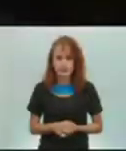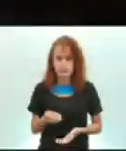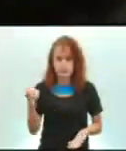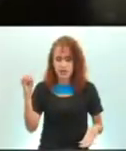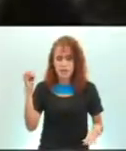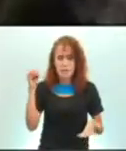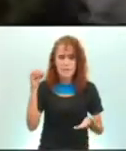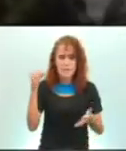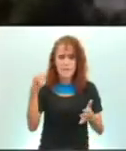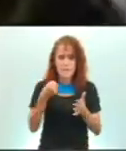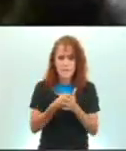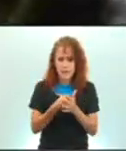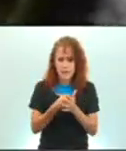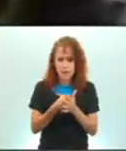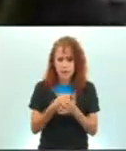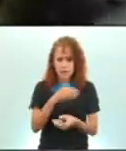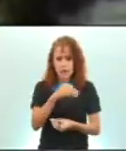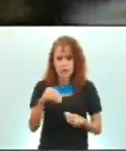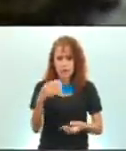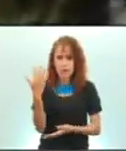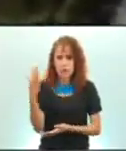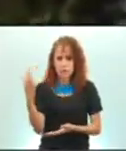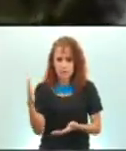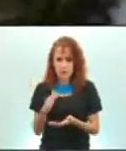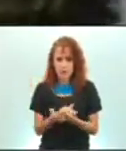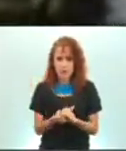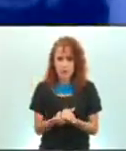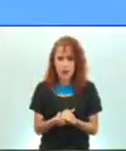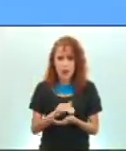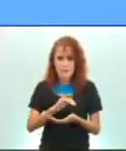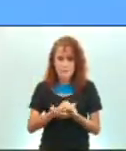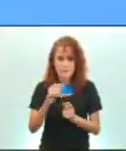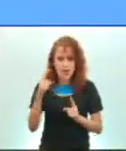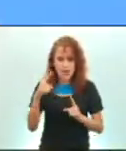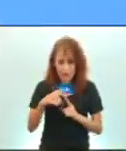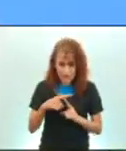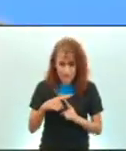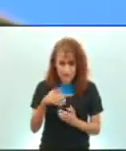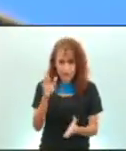El impacto ecológico en la ciénaga de Zapata sería incalculable.